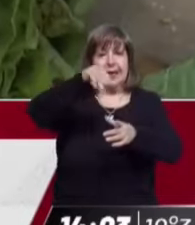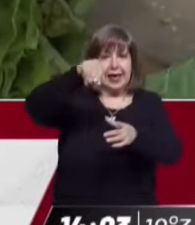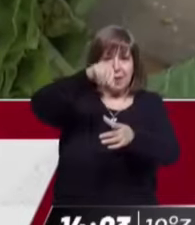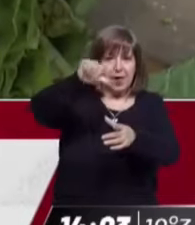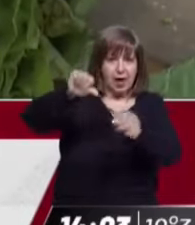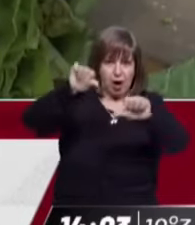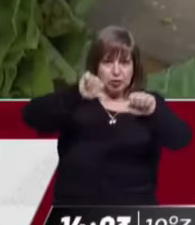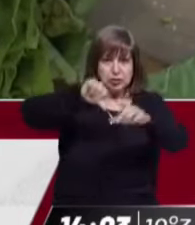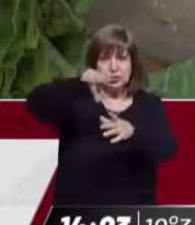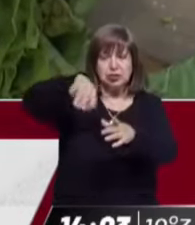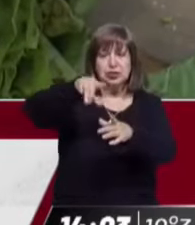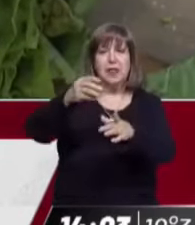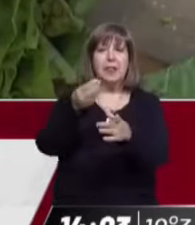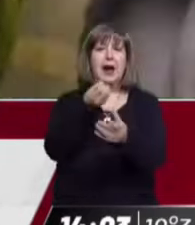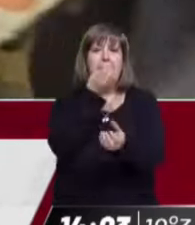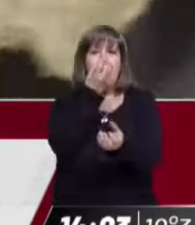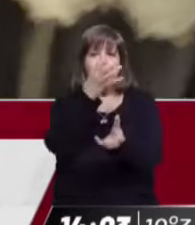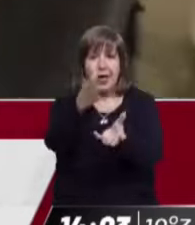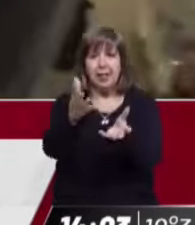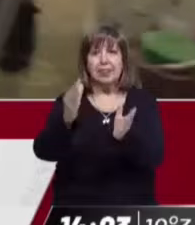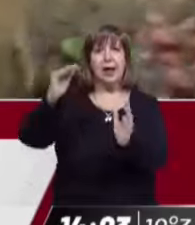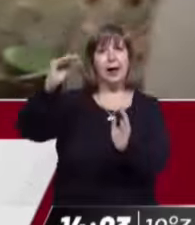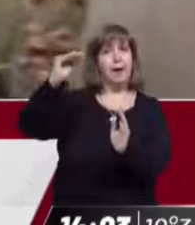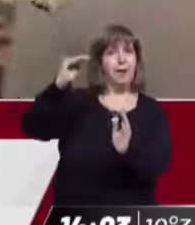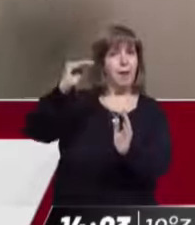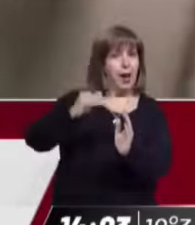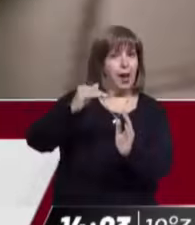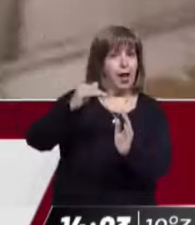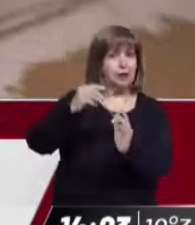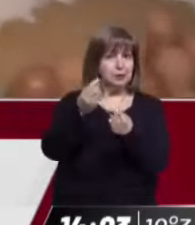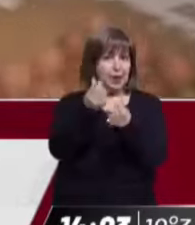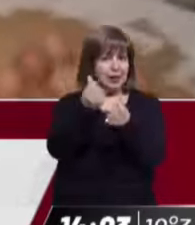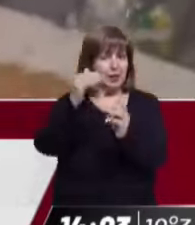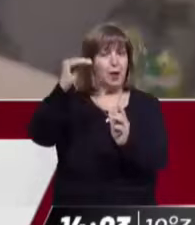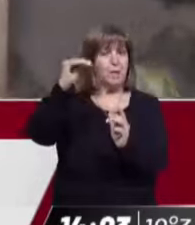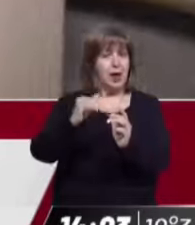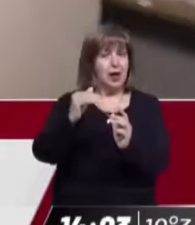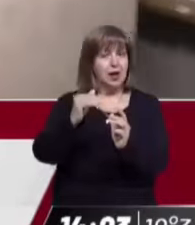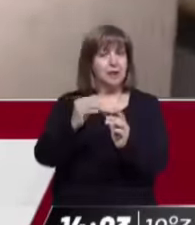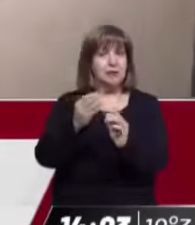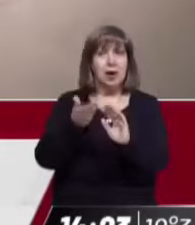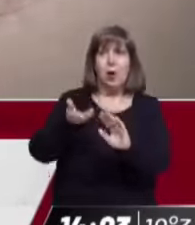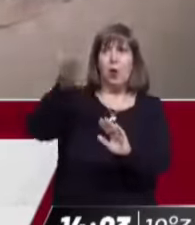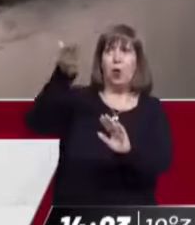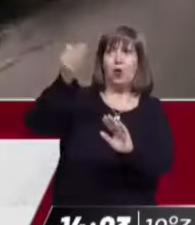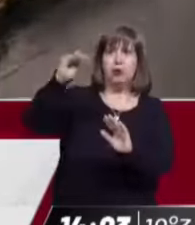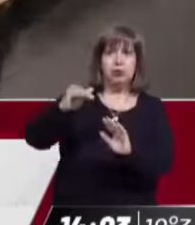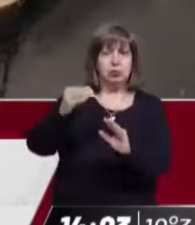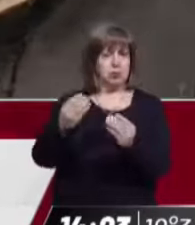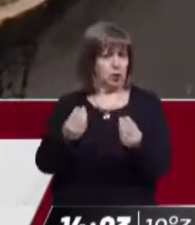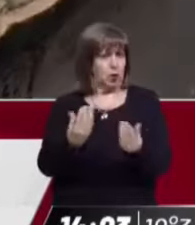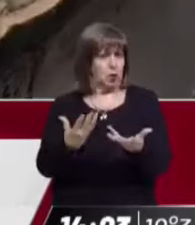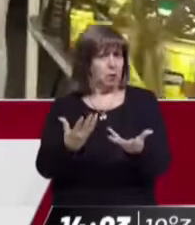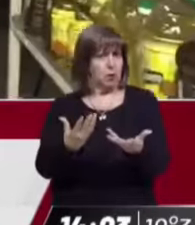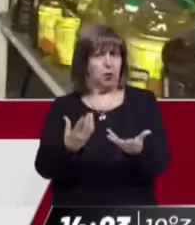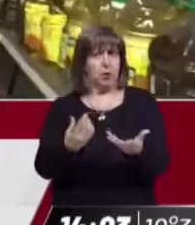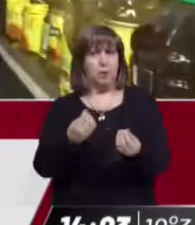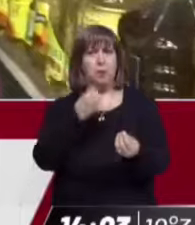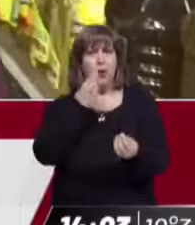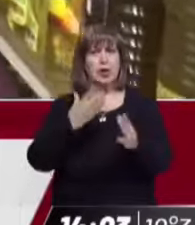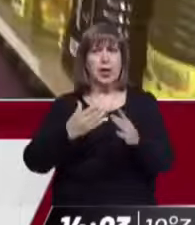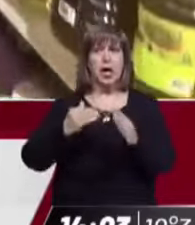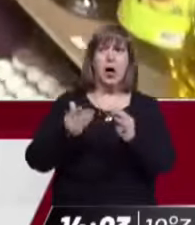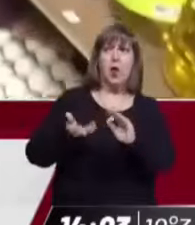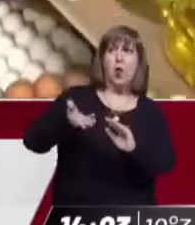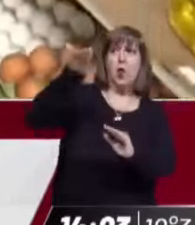de ese tipo, hoy están teniendo una sensible baja, y uno se pregunta cómo estaban tan altos y cómo se pueden bajar y todas esas preguntas que uno se empieza a hacer,